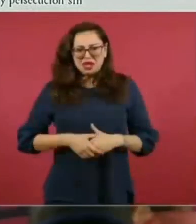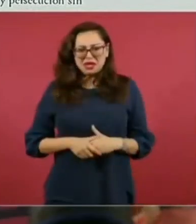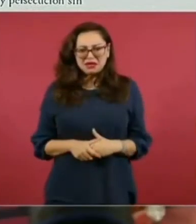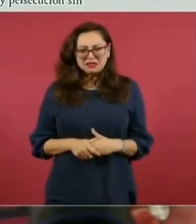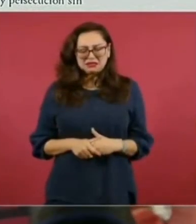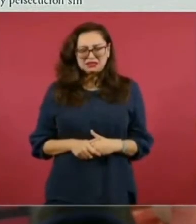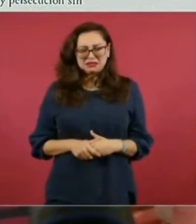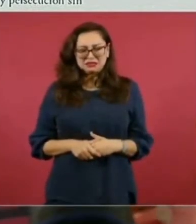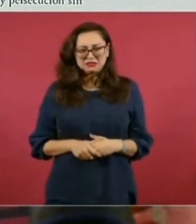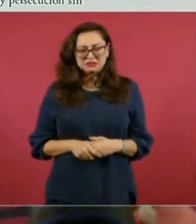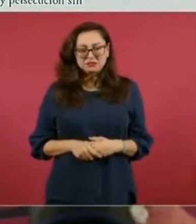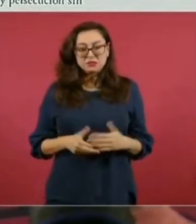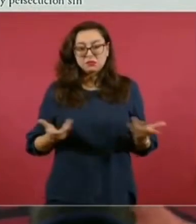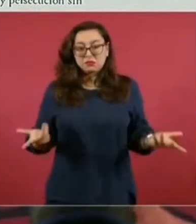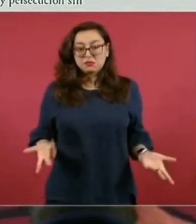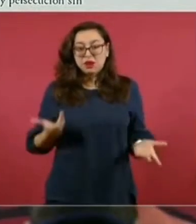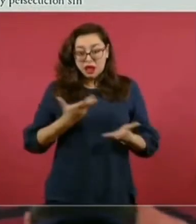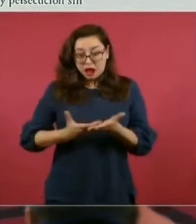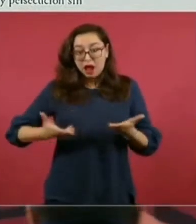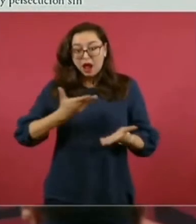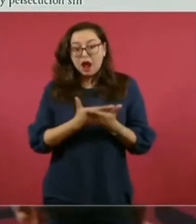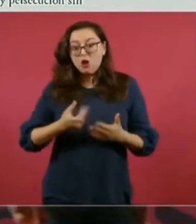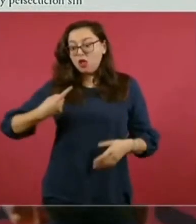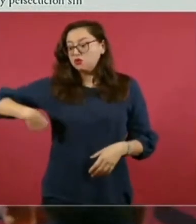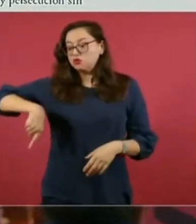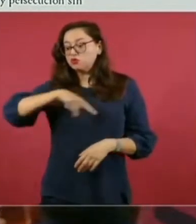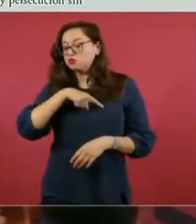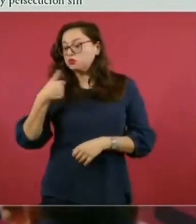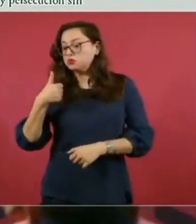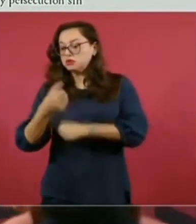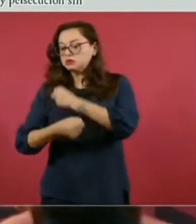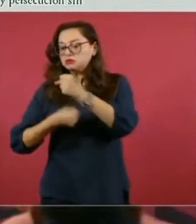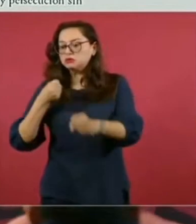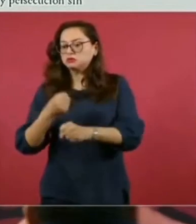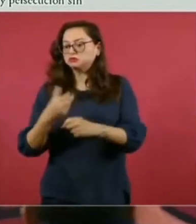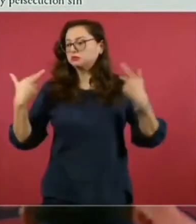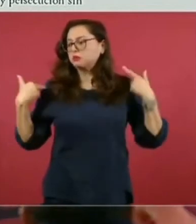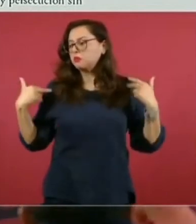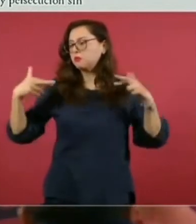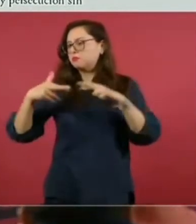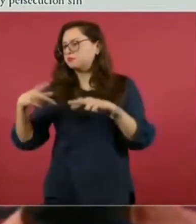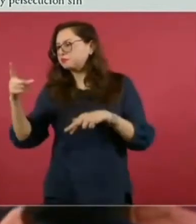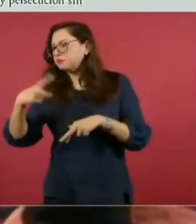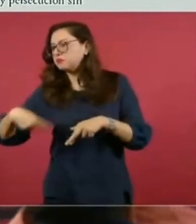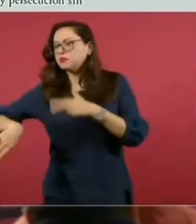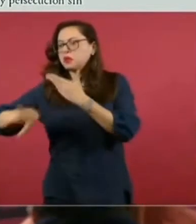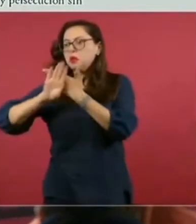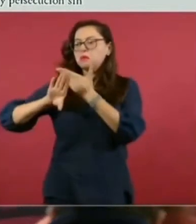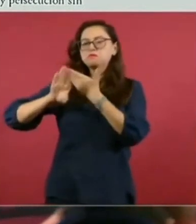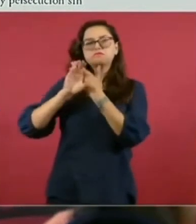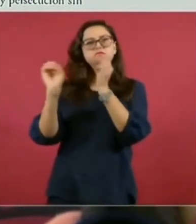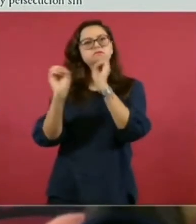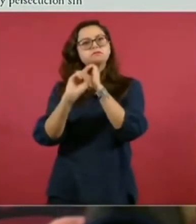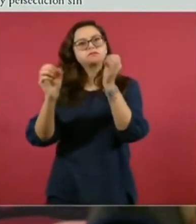¿Por qué no hemos tenido problema nosotros? ¿Por qué no han habido suspensiones de clases?